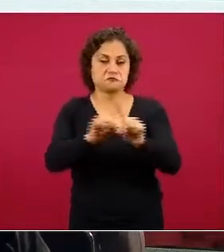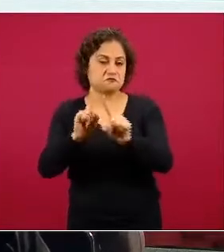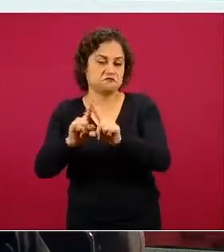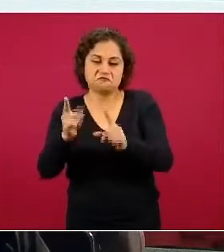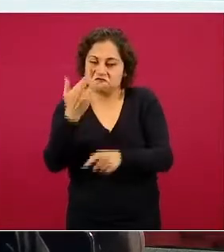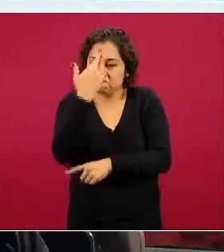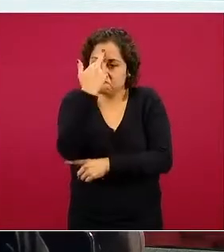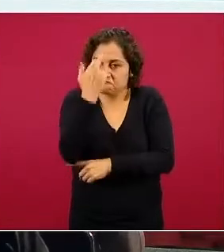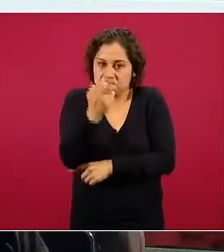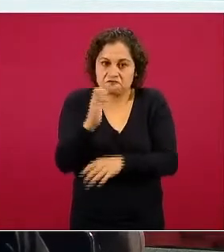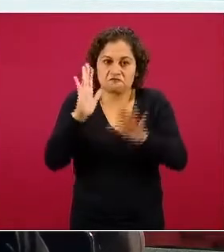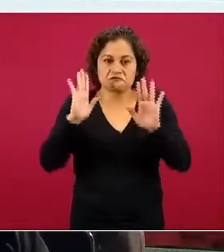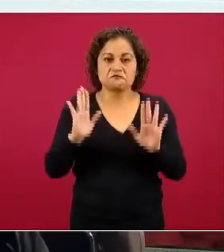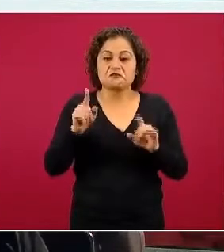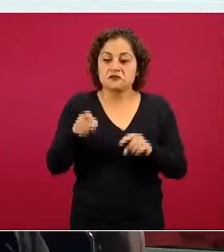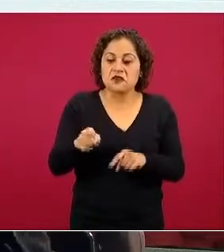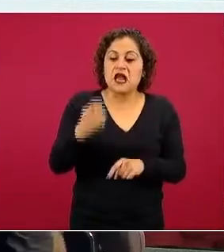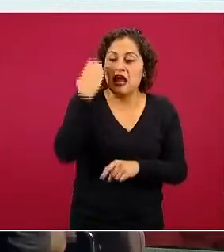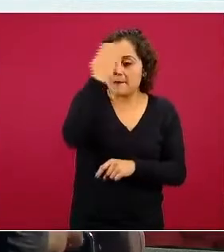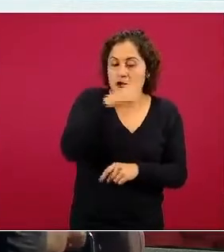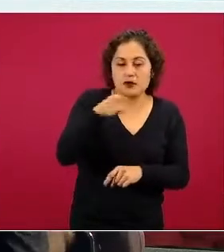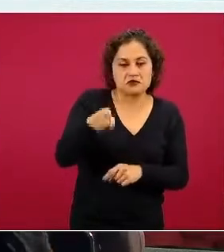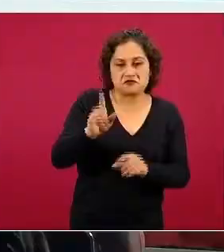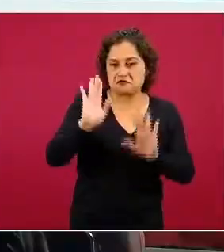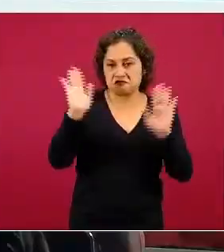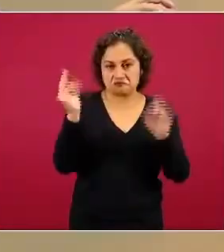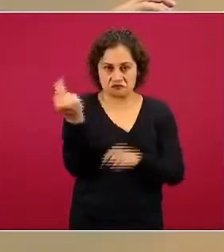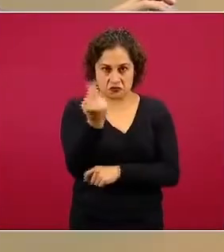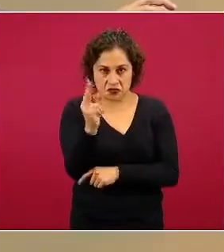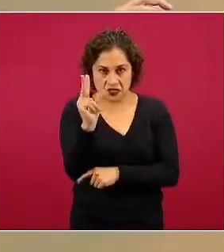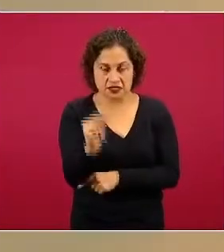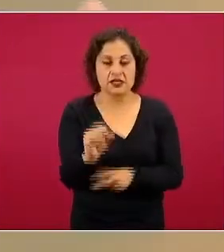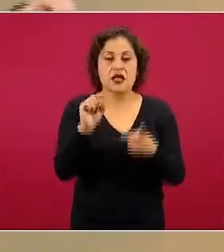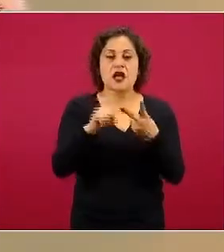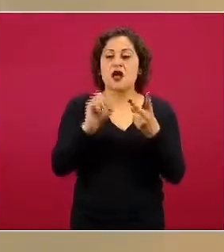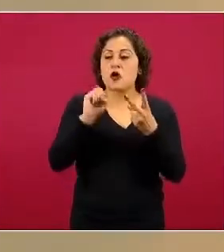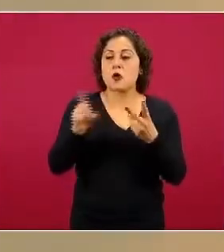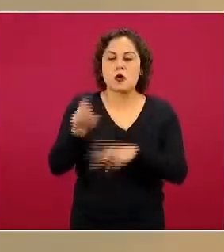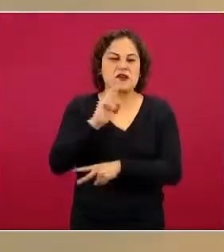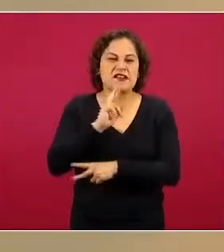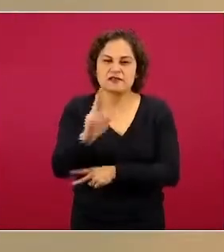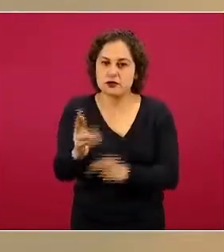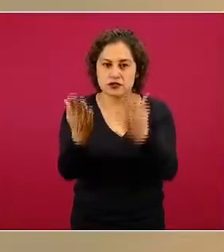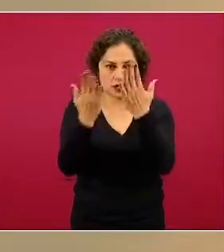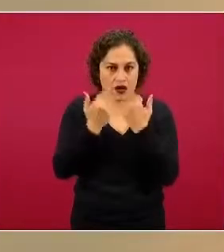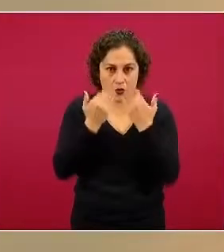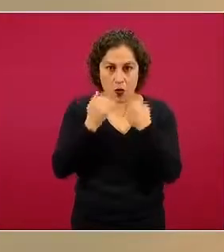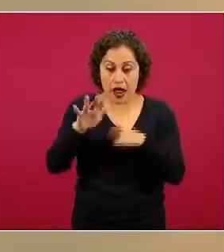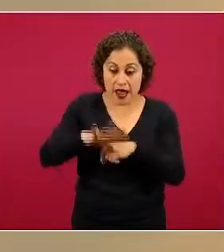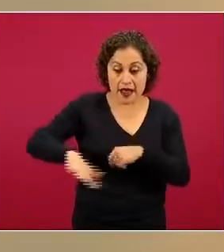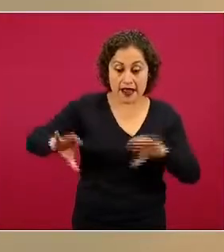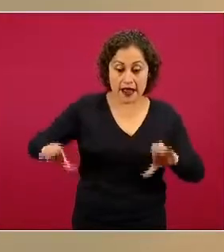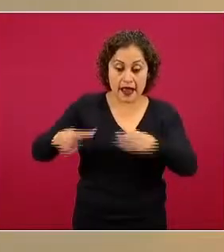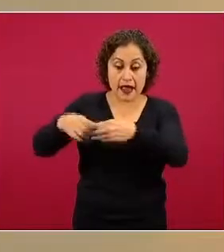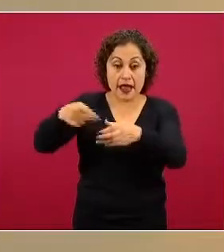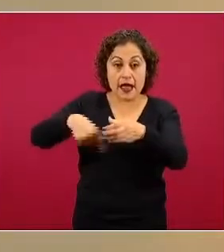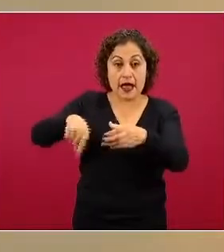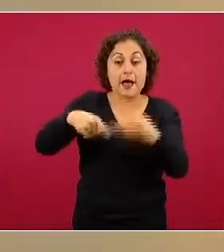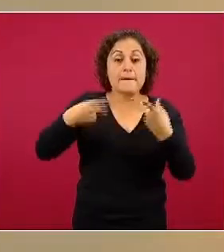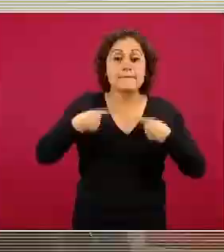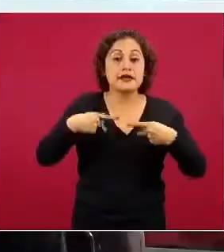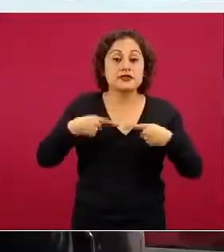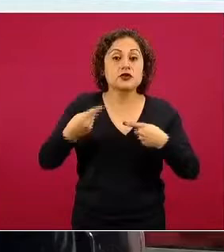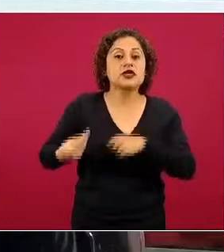tomaron porque no les correspondía o no tienen una posibilidad de resultado, a estas se les aplica